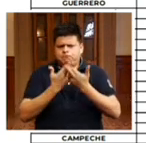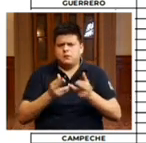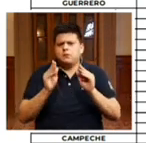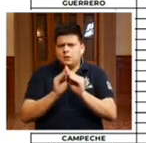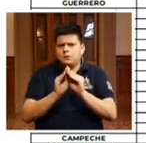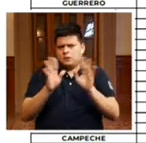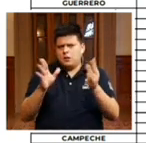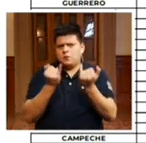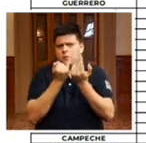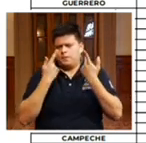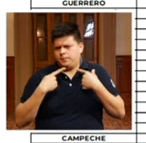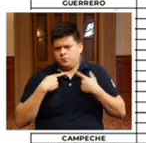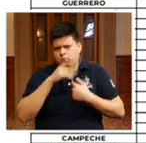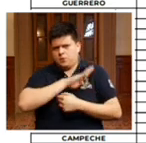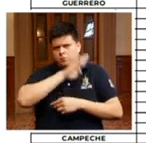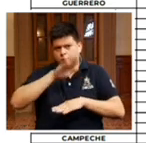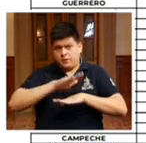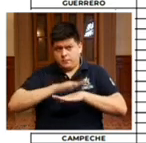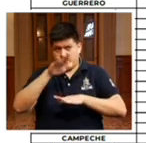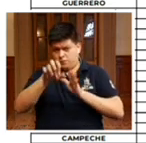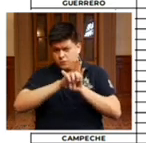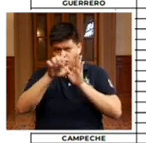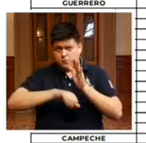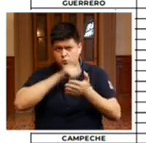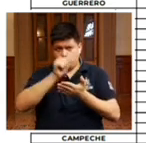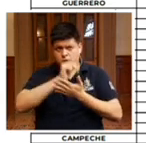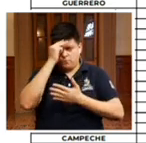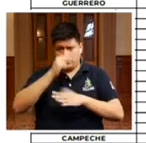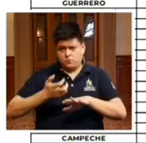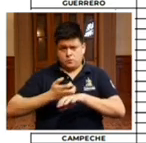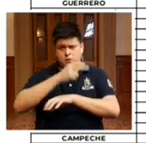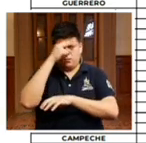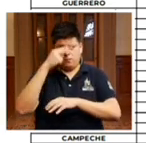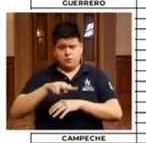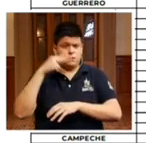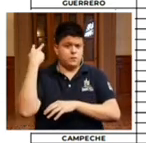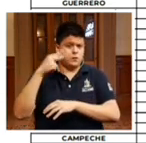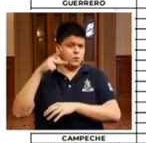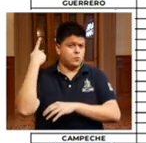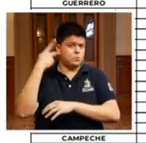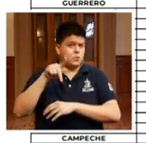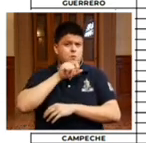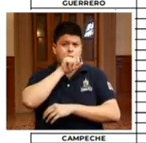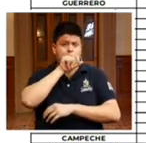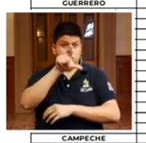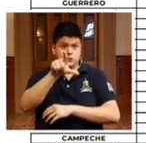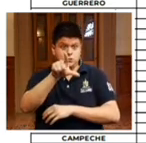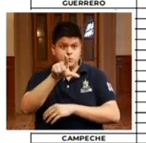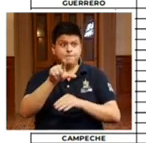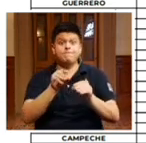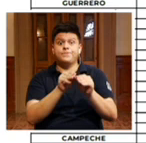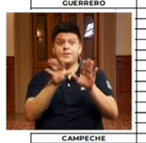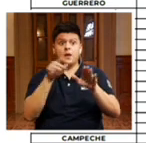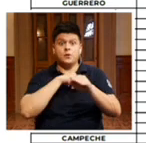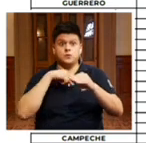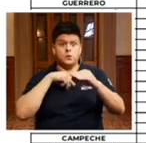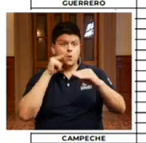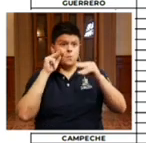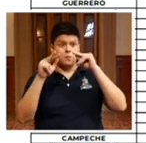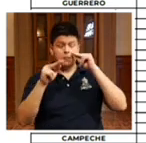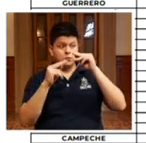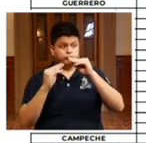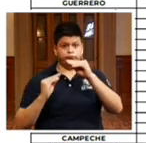mayor cantidad de defunciones, como Ciudad de México, Estado de México, Veracruz, Puebla, Jalisco, y ahí empezamos a